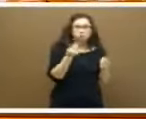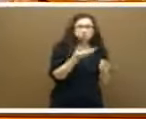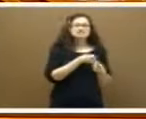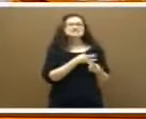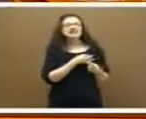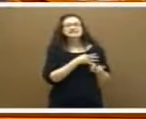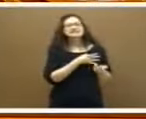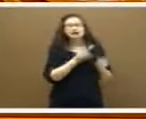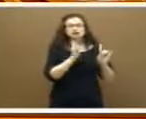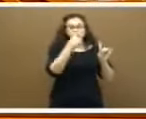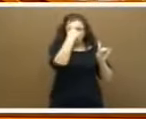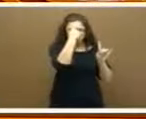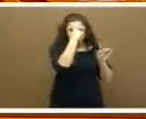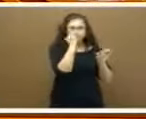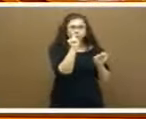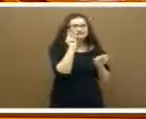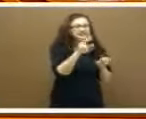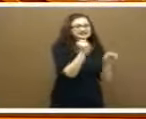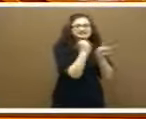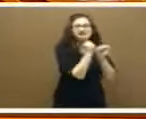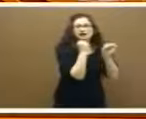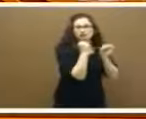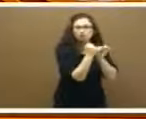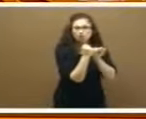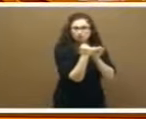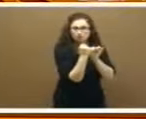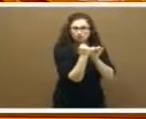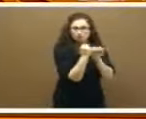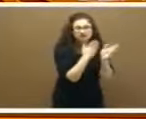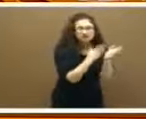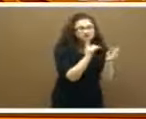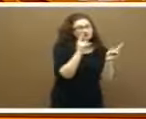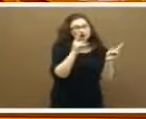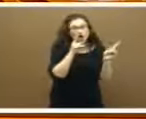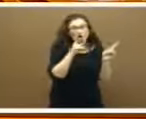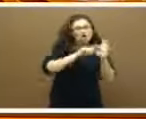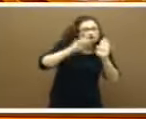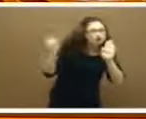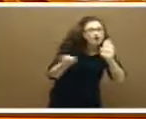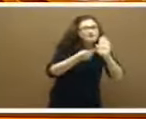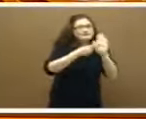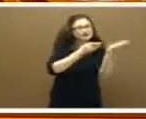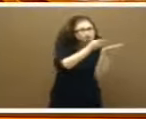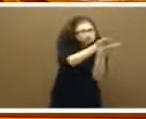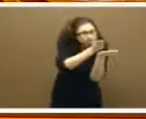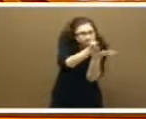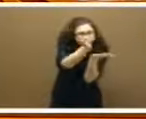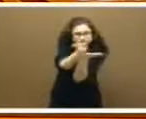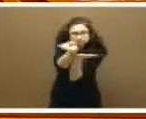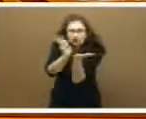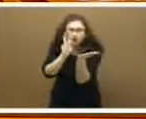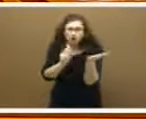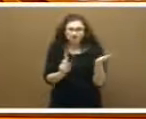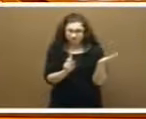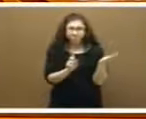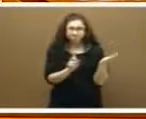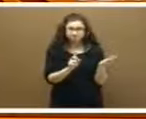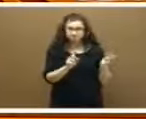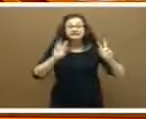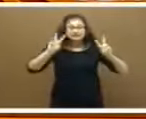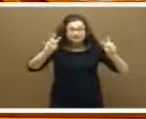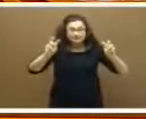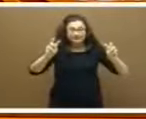las condiciones laborales, en la gestión, esos son solamente partes, me atrevo a decir pequeñas, de lo que sea la gestión integrada de la salud. Y luego la parte de la